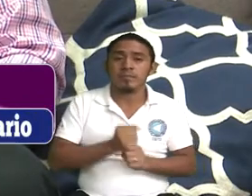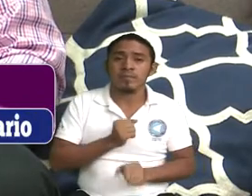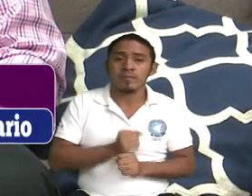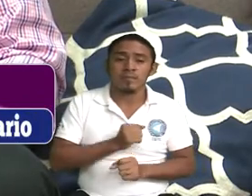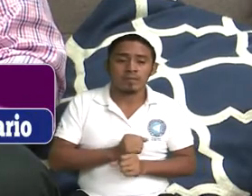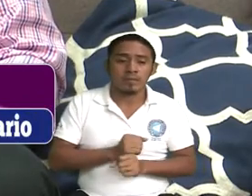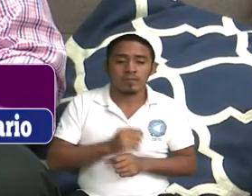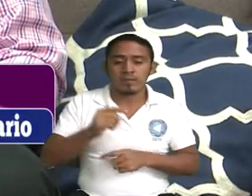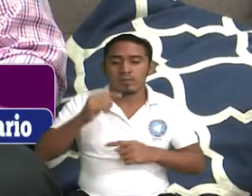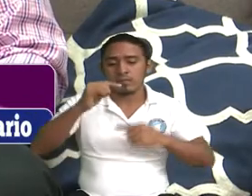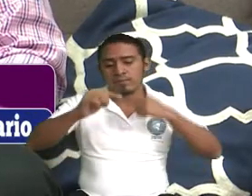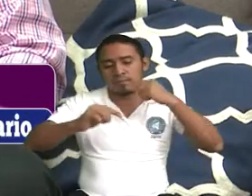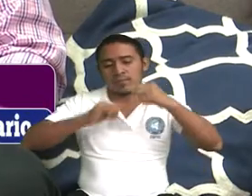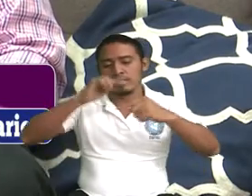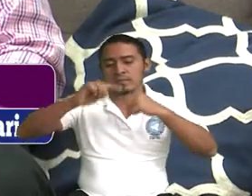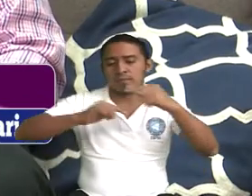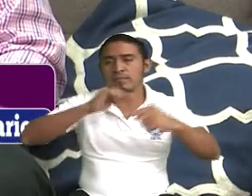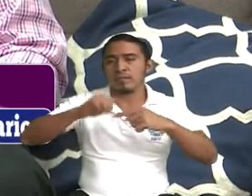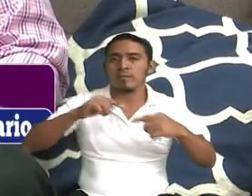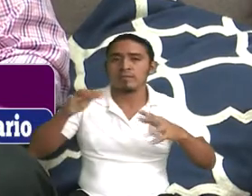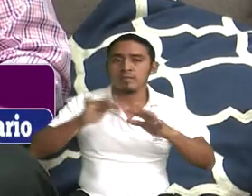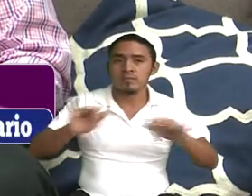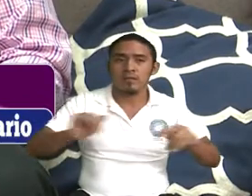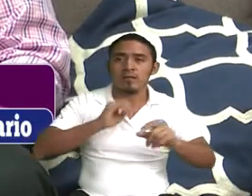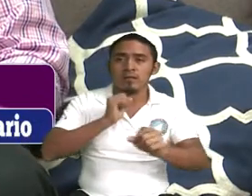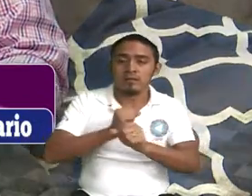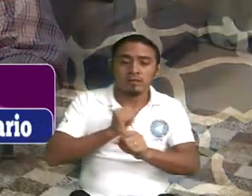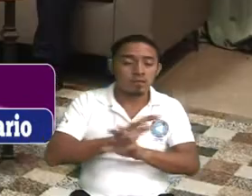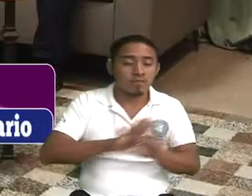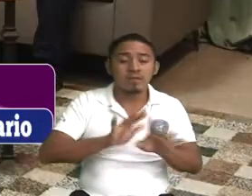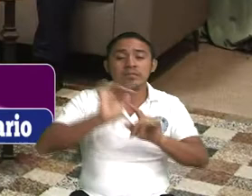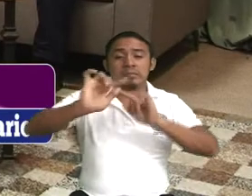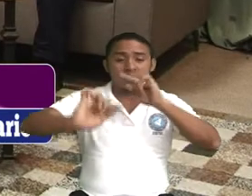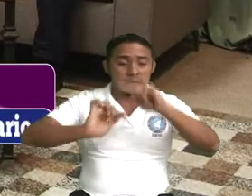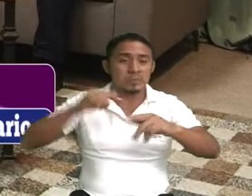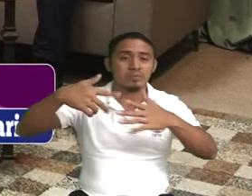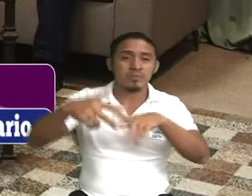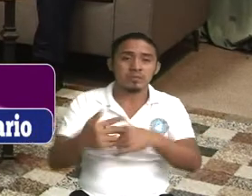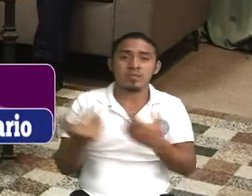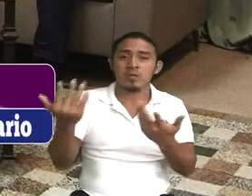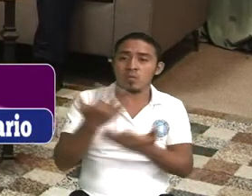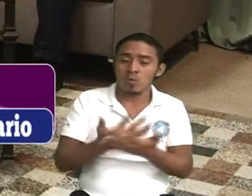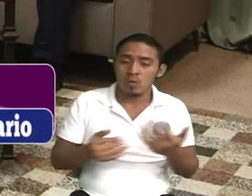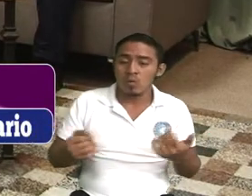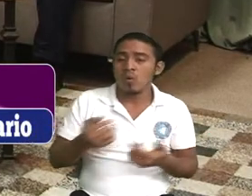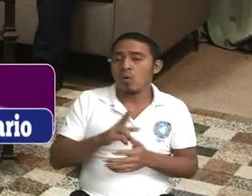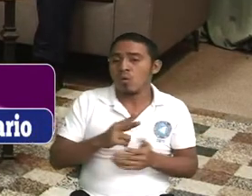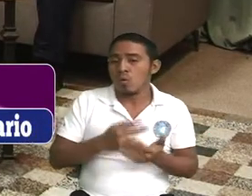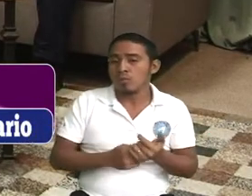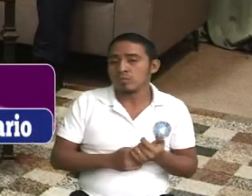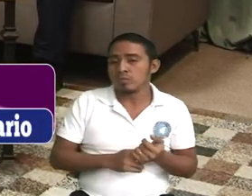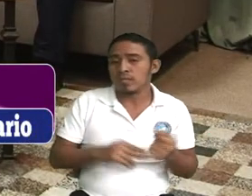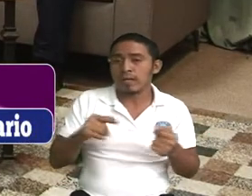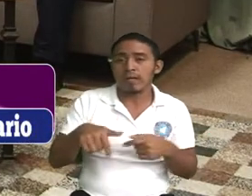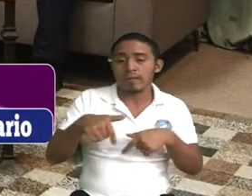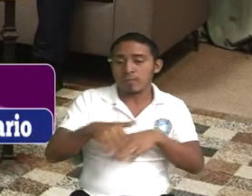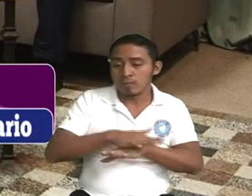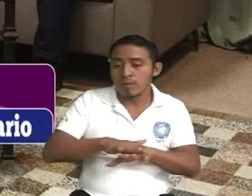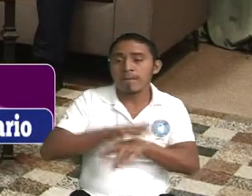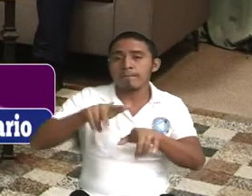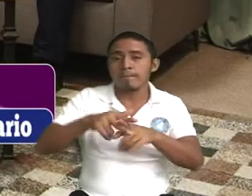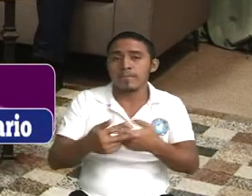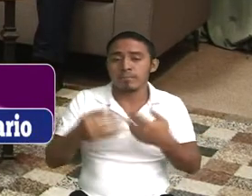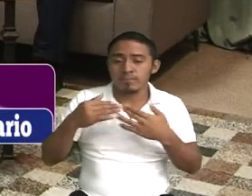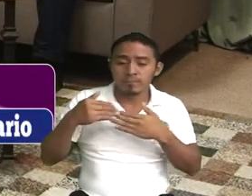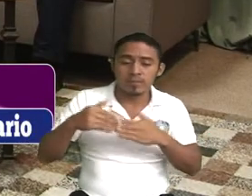un ciclo, una jornada y de repente ya estamos en otra actividad. A veces ambas coinciden, una terminando y la otra